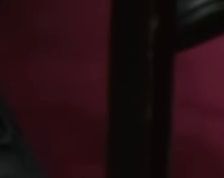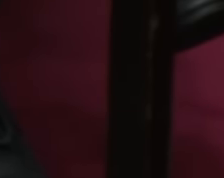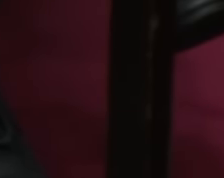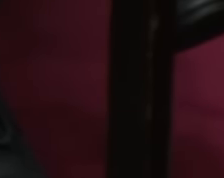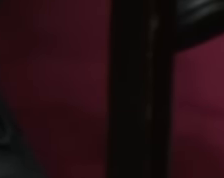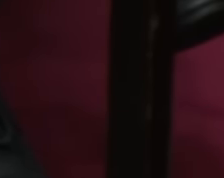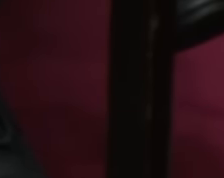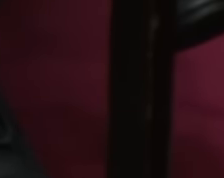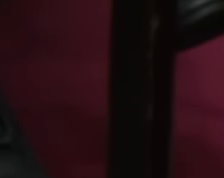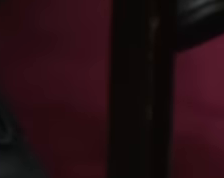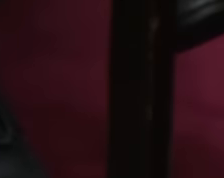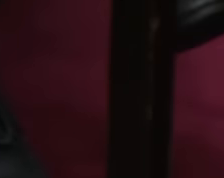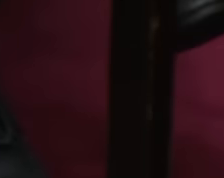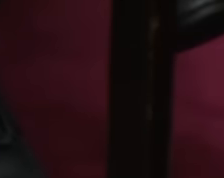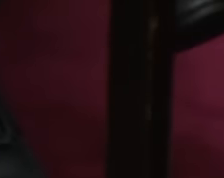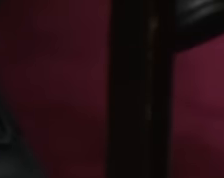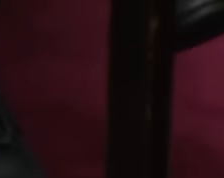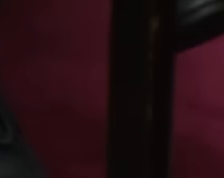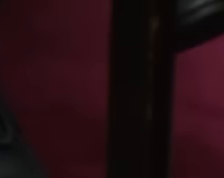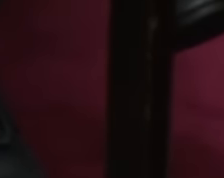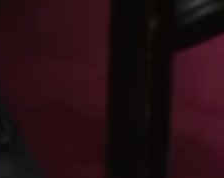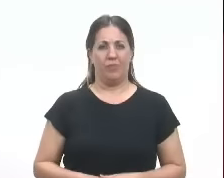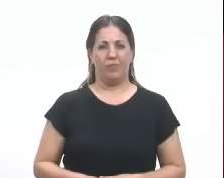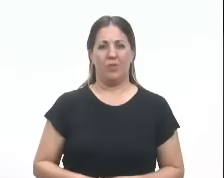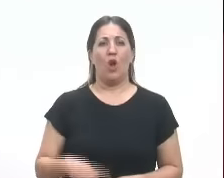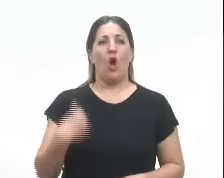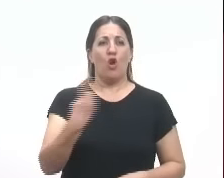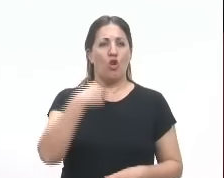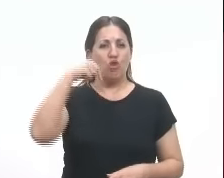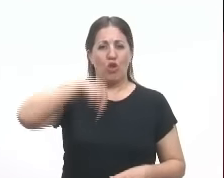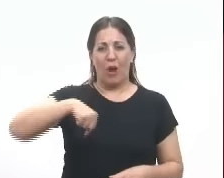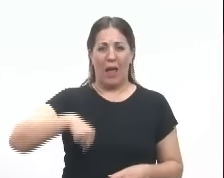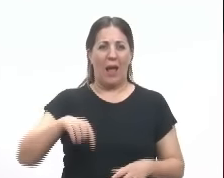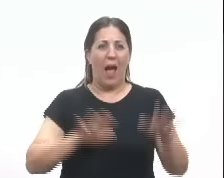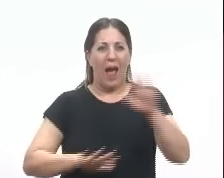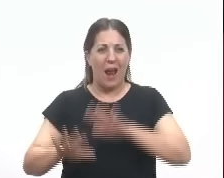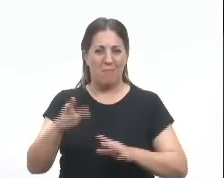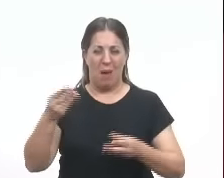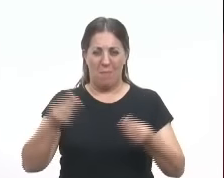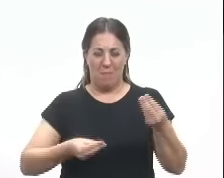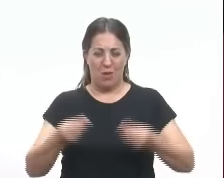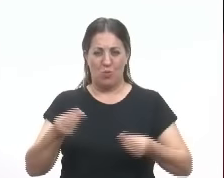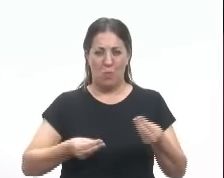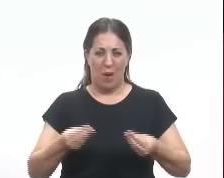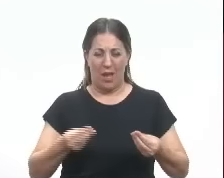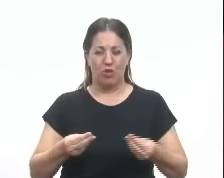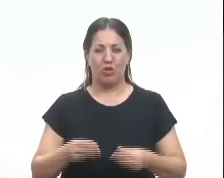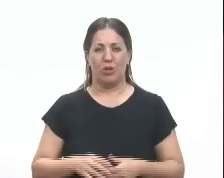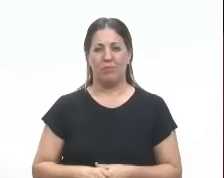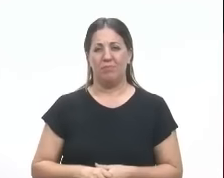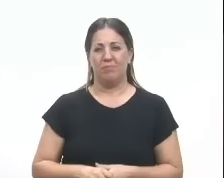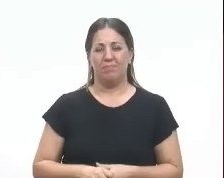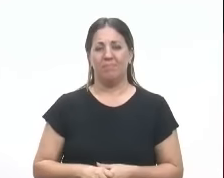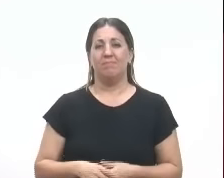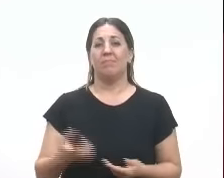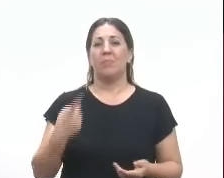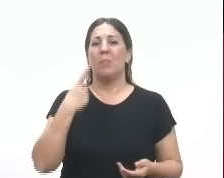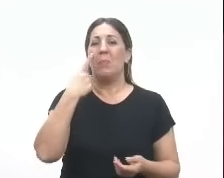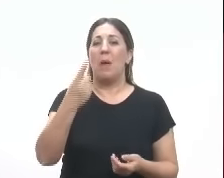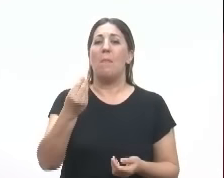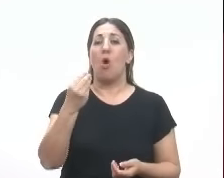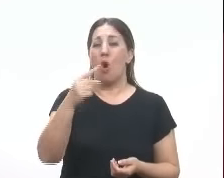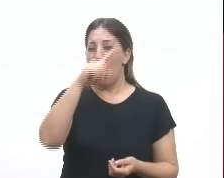y controlamos, nosotros acá hacemos el presupuesto. Y ahí vemos cómo se invierte la plata del